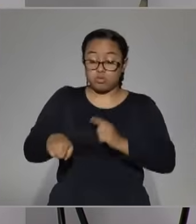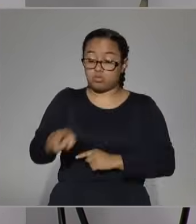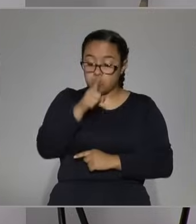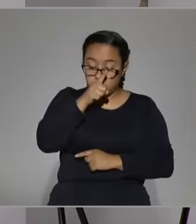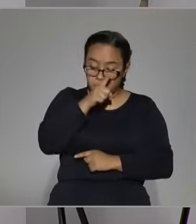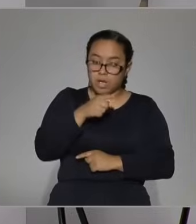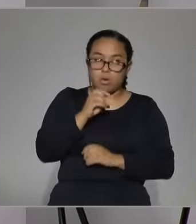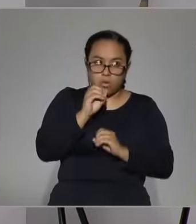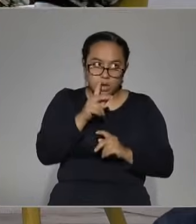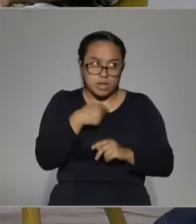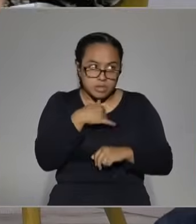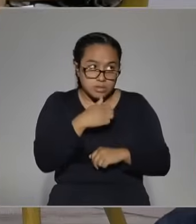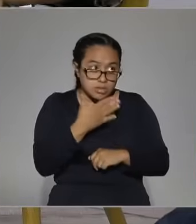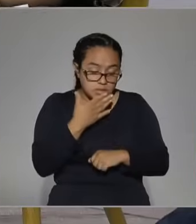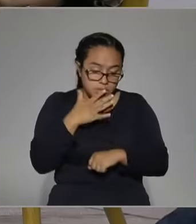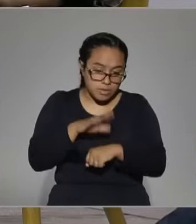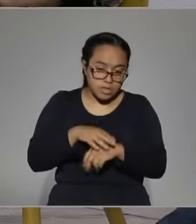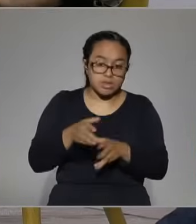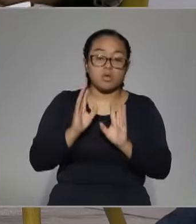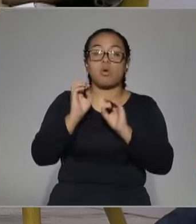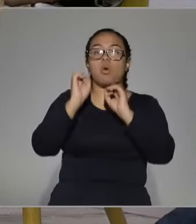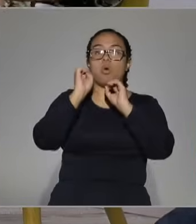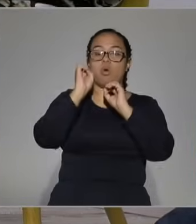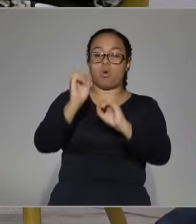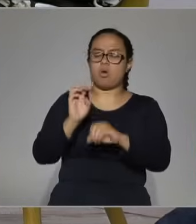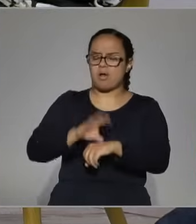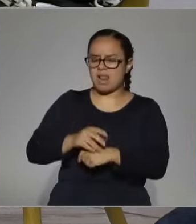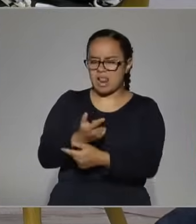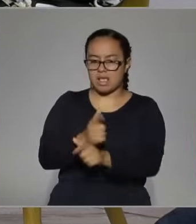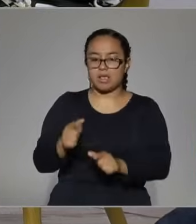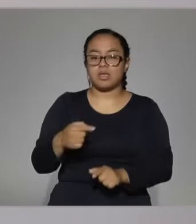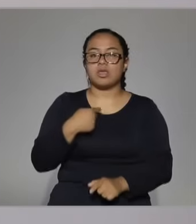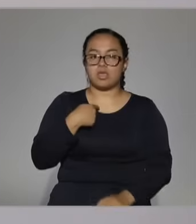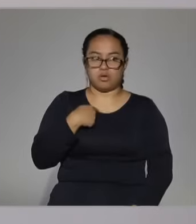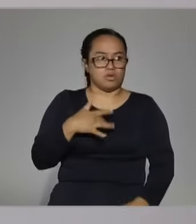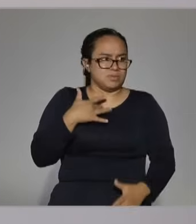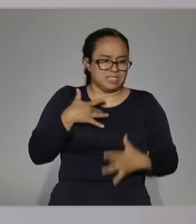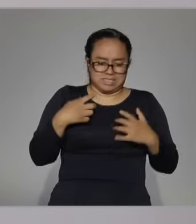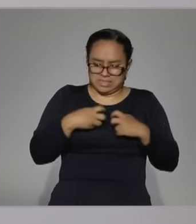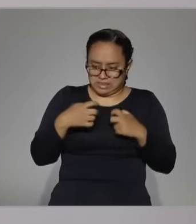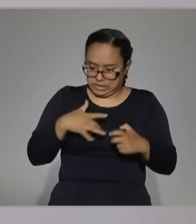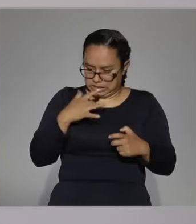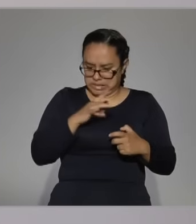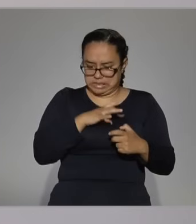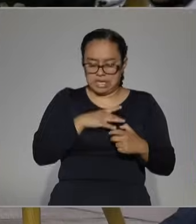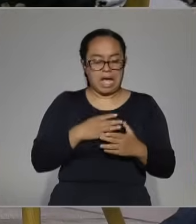muy permisivos. O nos educaron muy permisivos y entonces nos dio mucha ansiedad y mucho